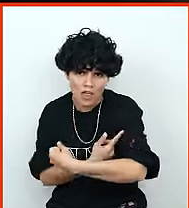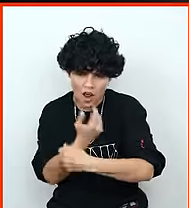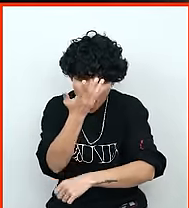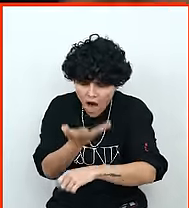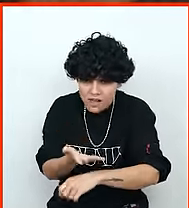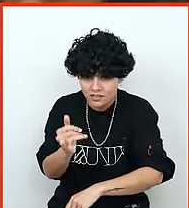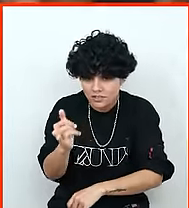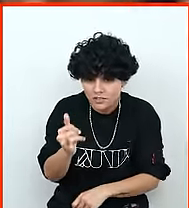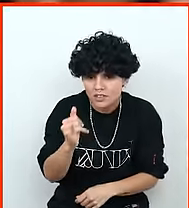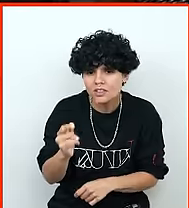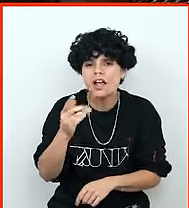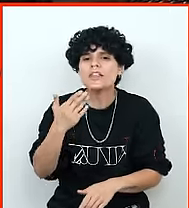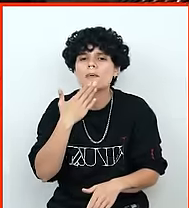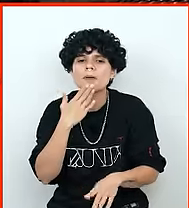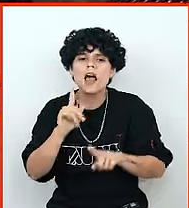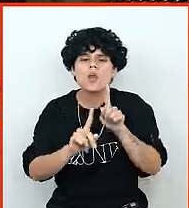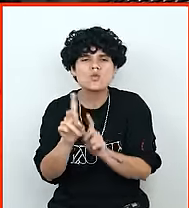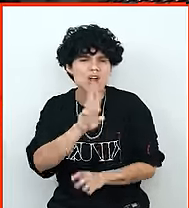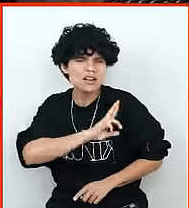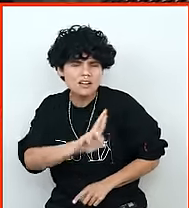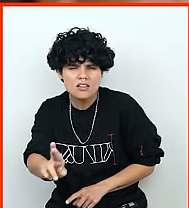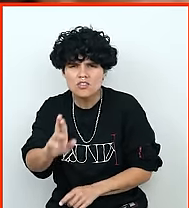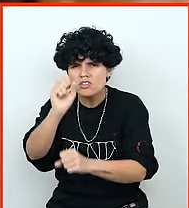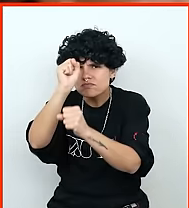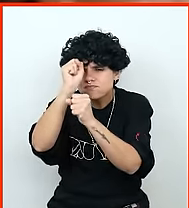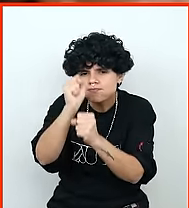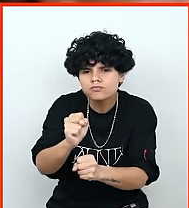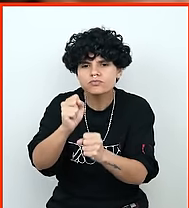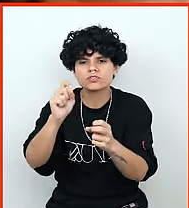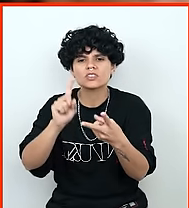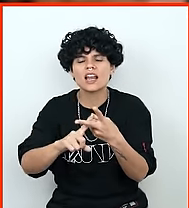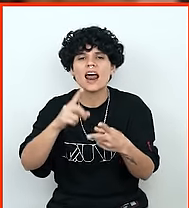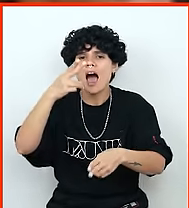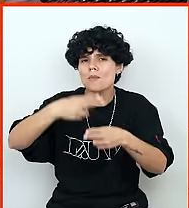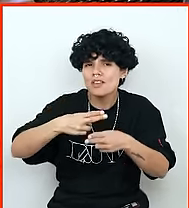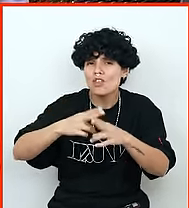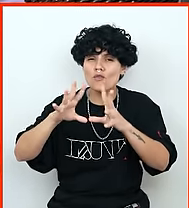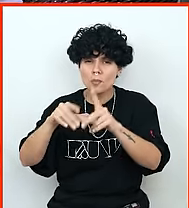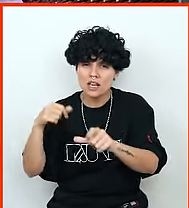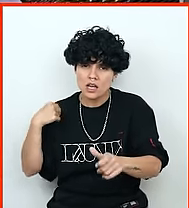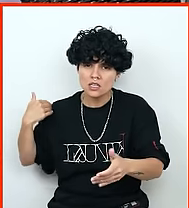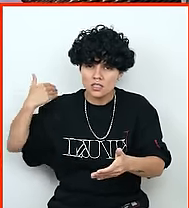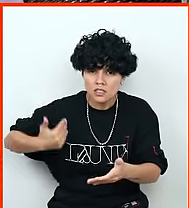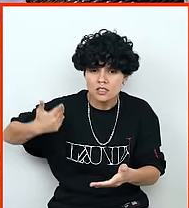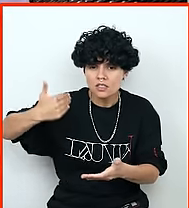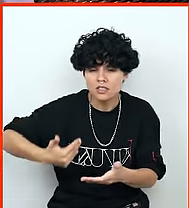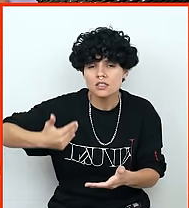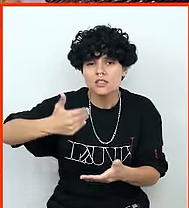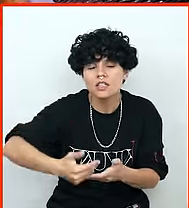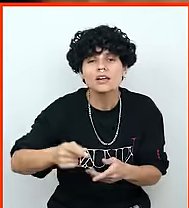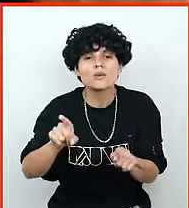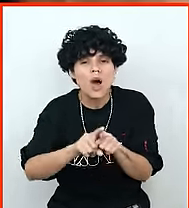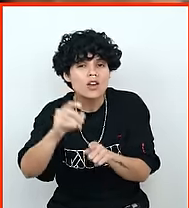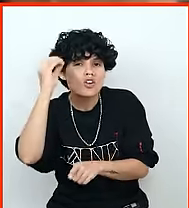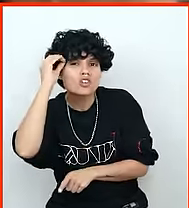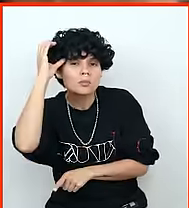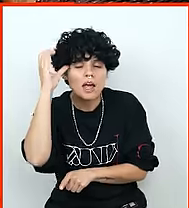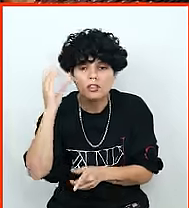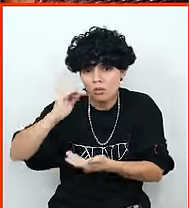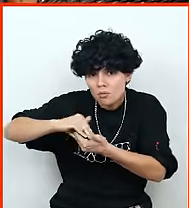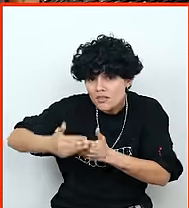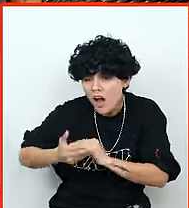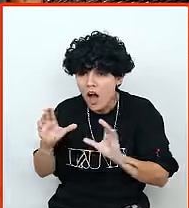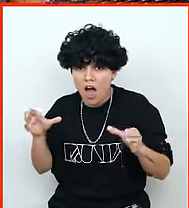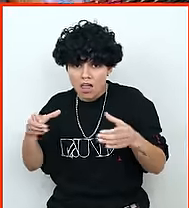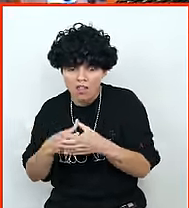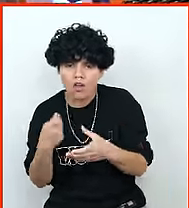A veces son grupos con poder, son muy ritualistas, tienen esto también de la trascendencia de apellidos, por ende mantienen el conocimiento entre ellos, tiene